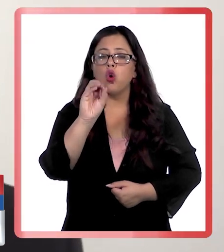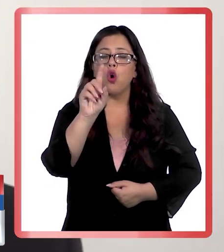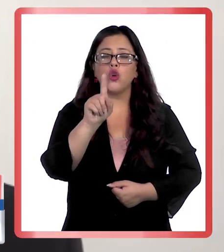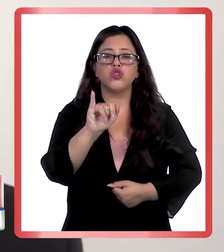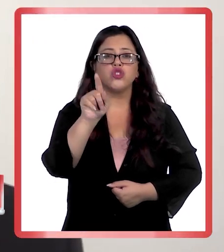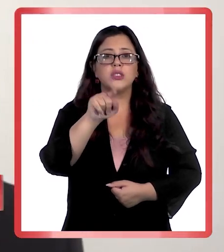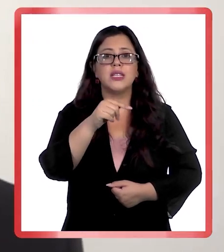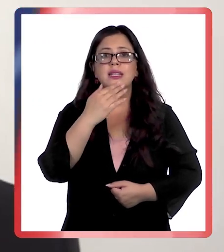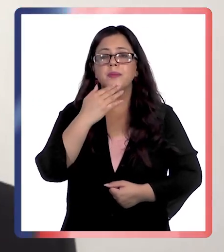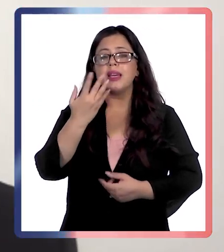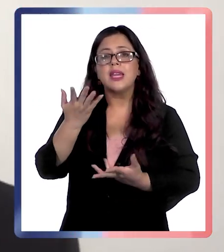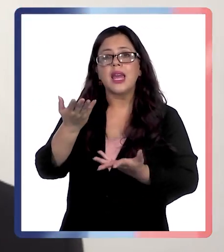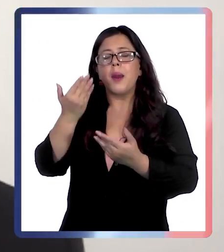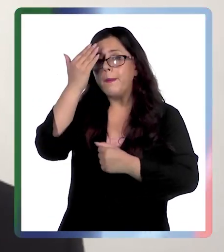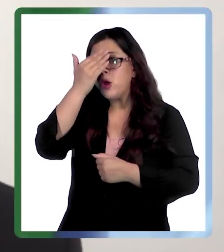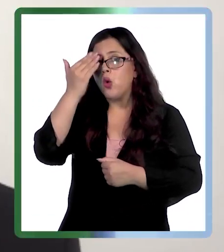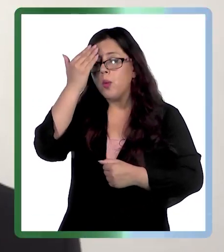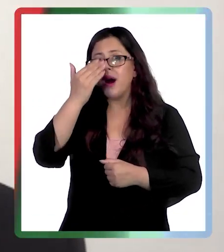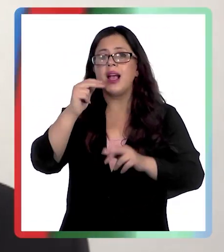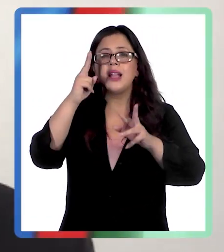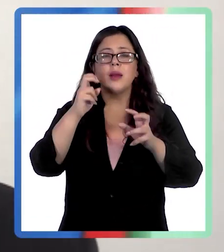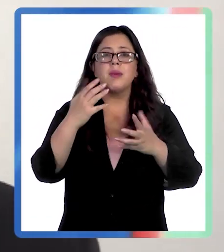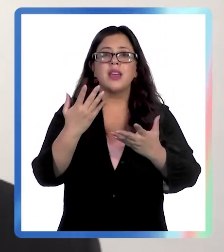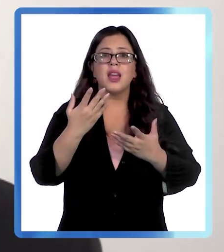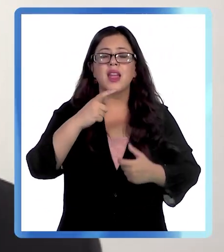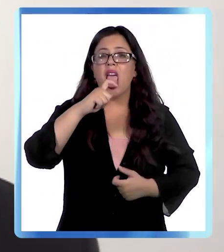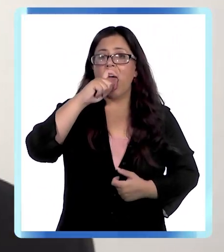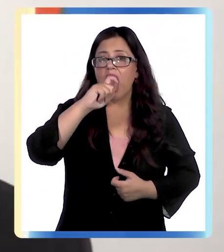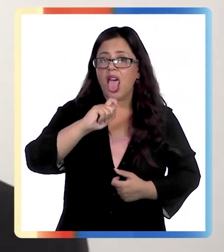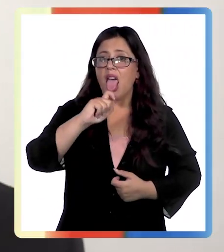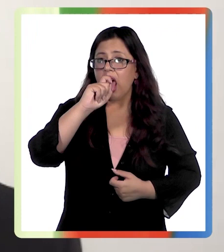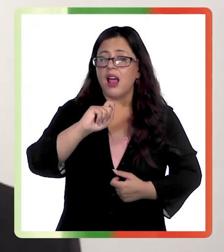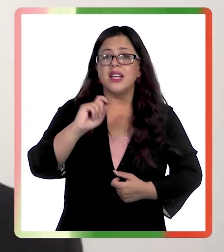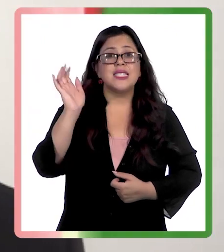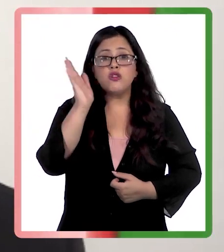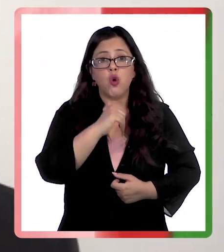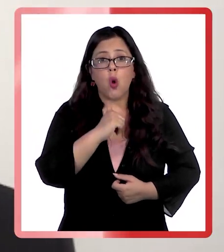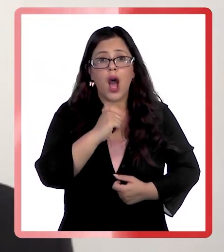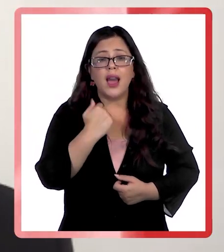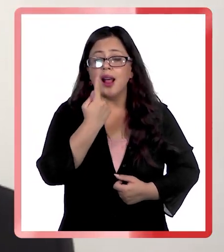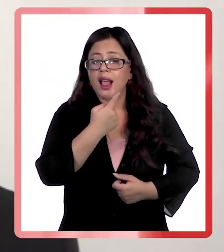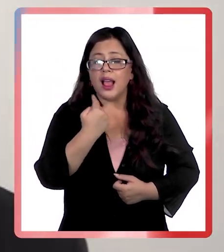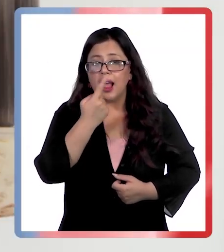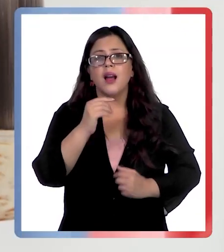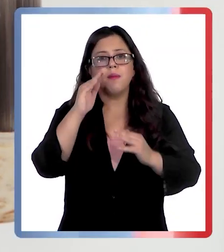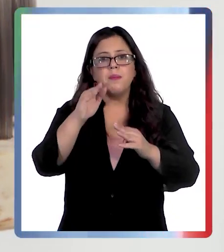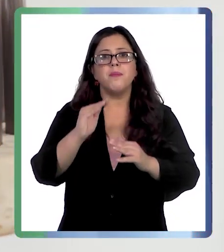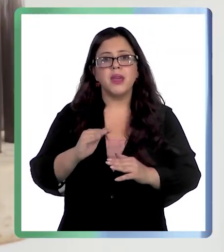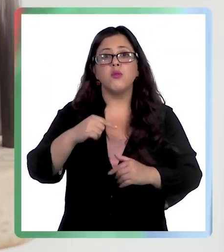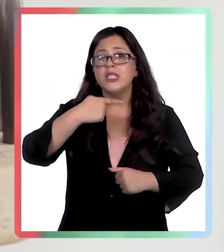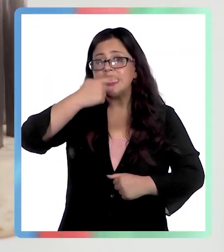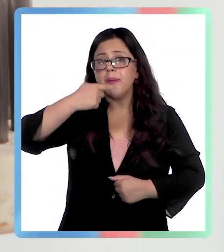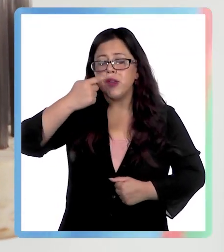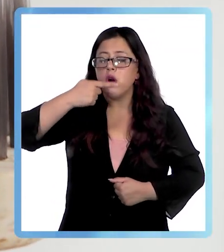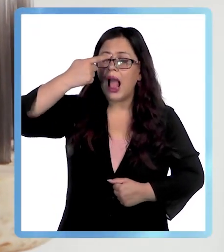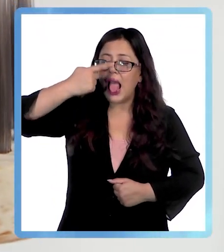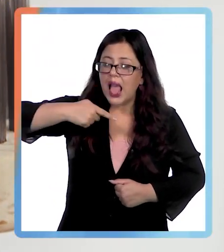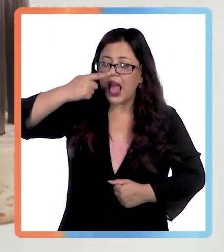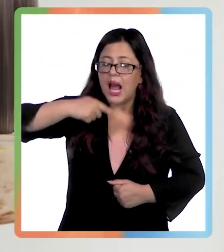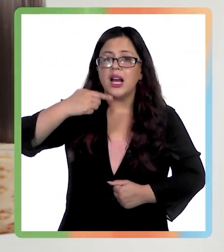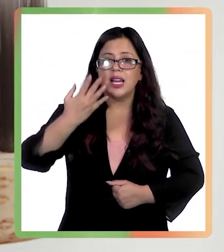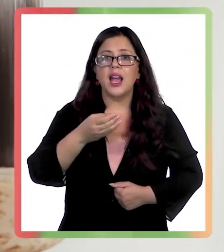diente tenemos que ocupar limpiadores linguales y si no tenemos limpiadores linguales ocupamos el mismo cepillo de